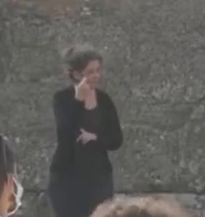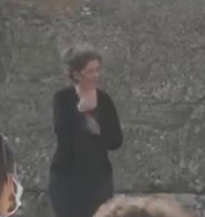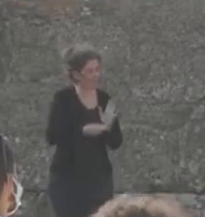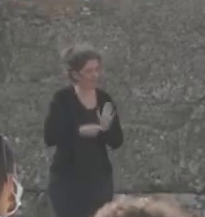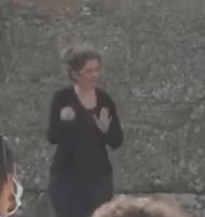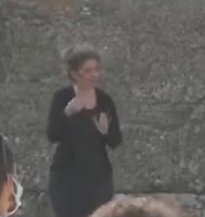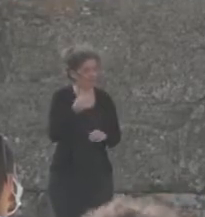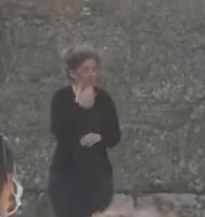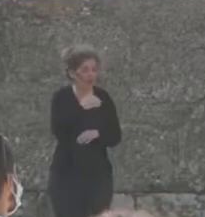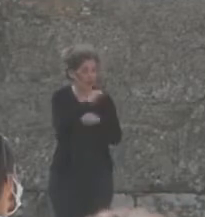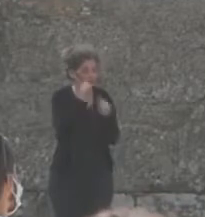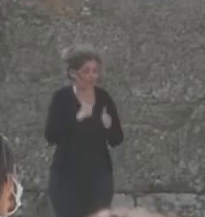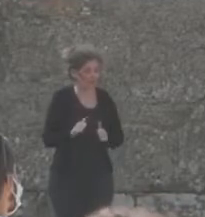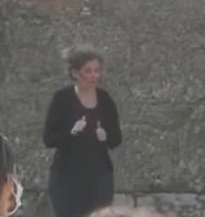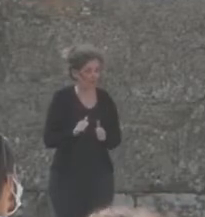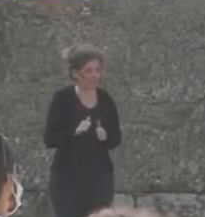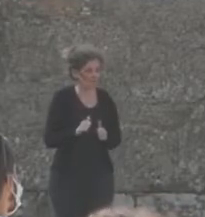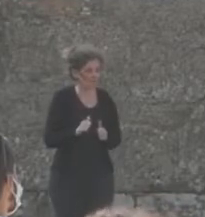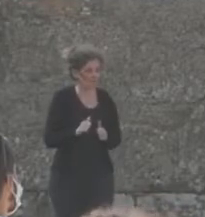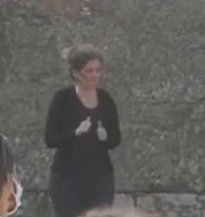fuxir de algún xeito, pero,